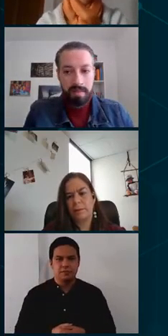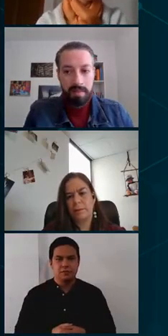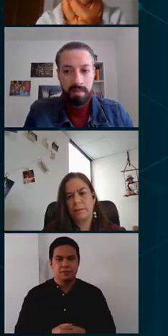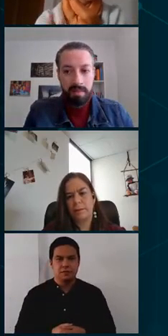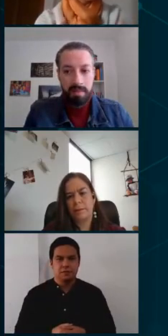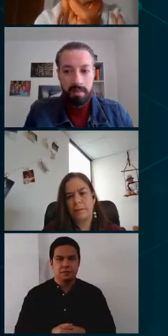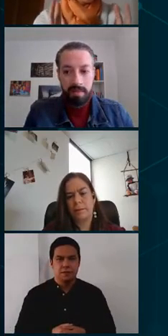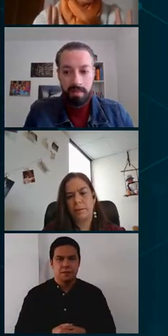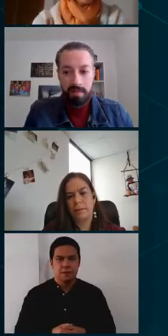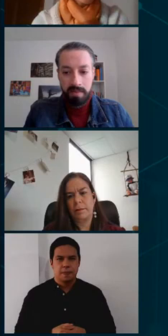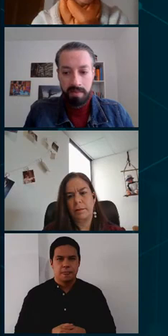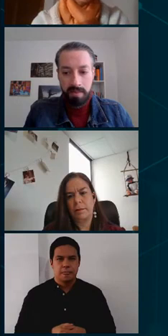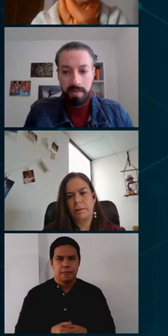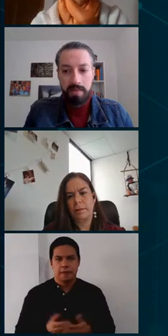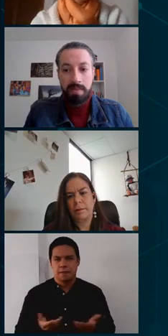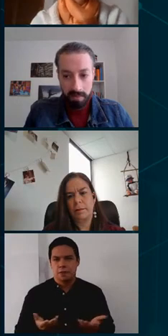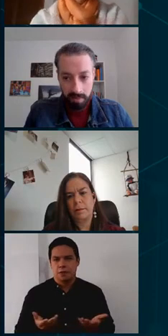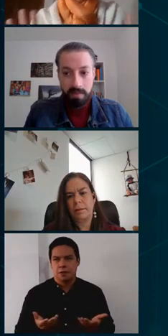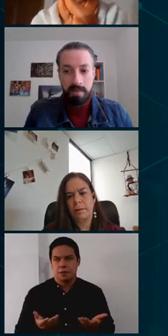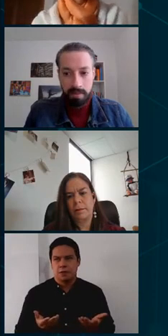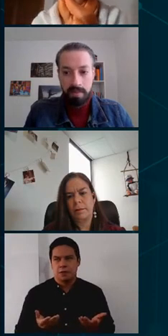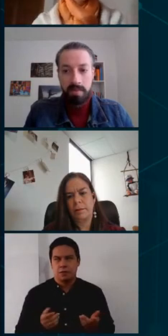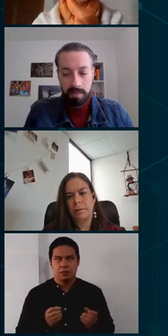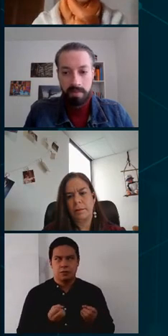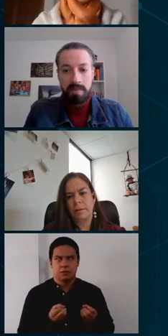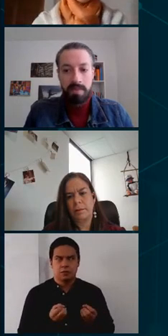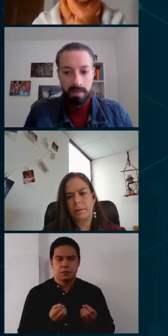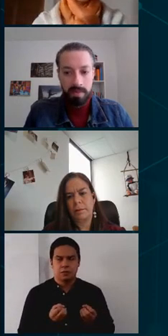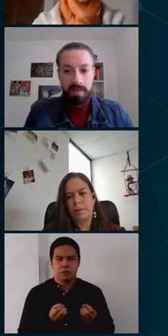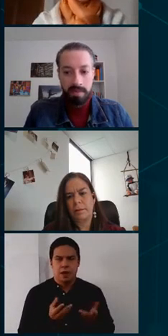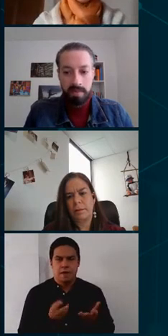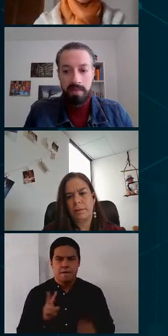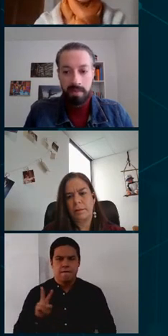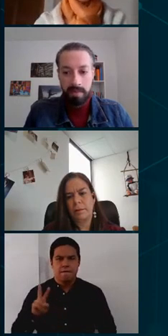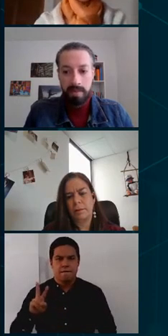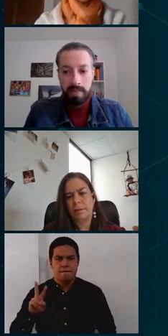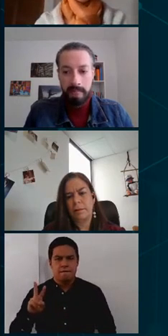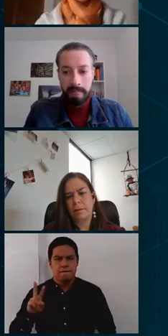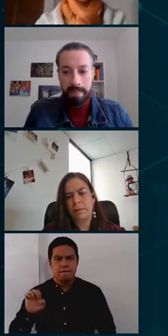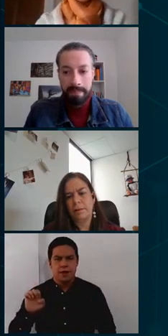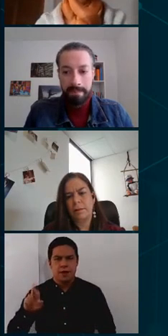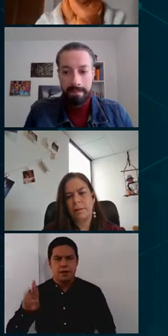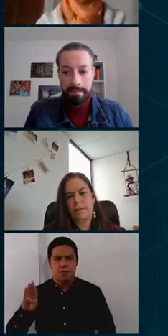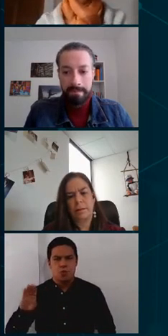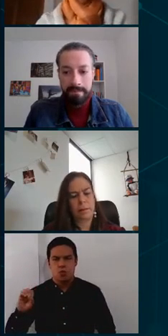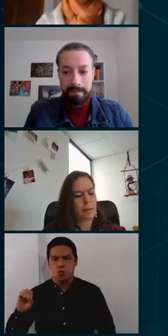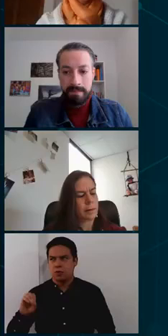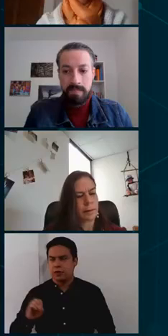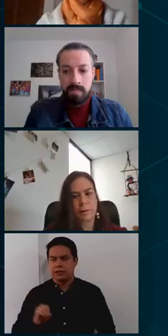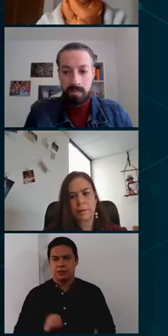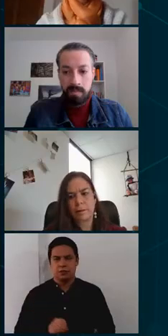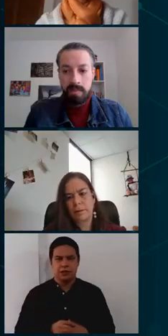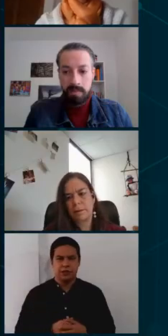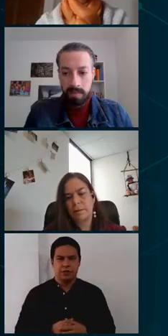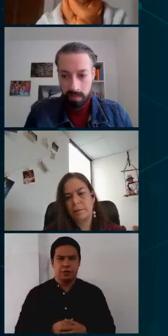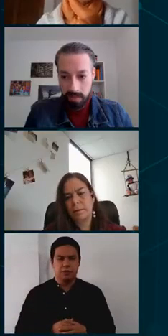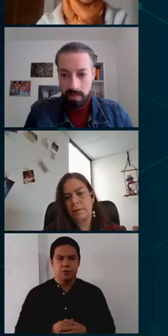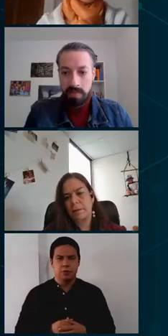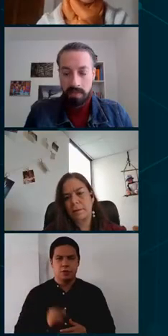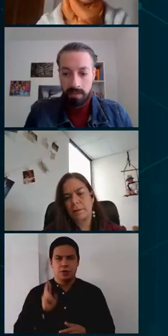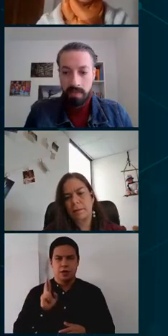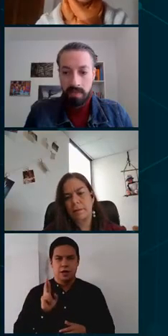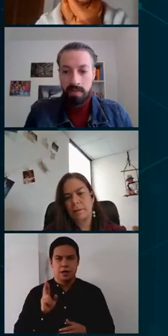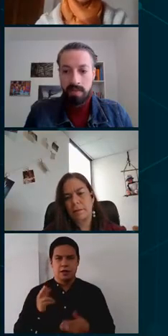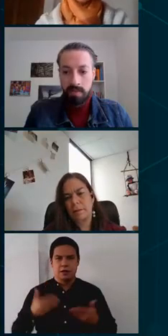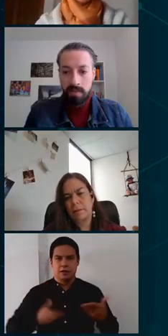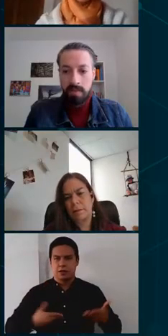sea, llevándolo a un verbo, pues María lo dijo así, que los centros comerciales en la medida de lo posible fueran como más